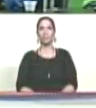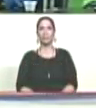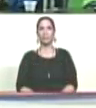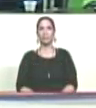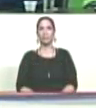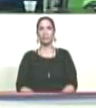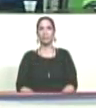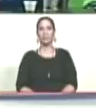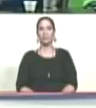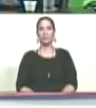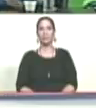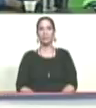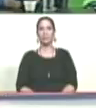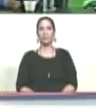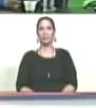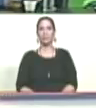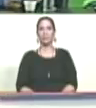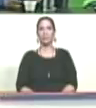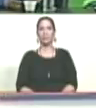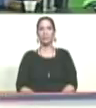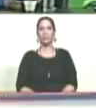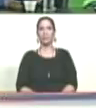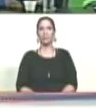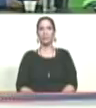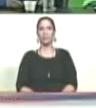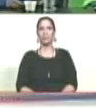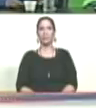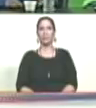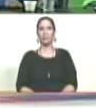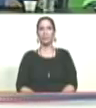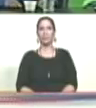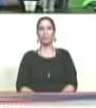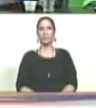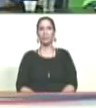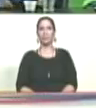Carol, no Carolis, a ti te dicen en tu casa Carol.